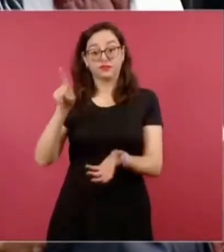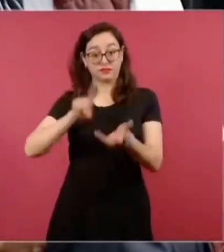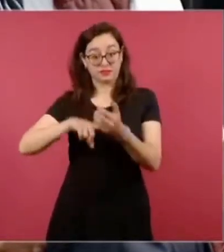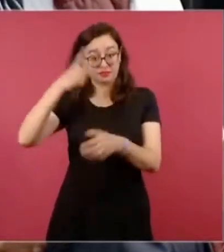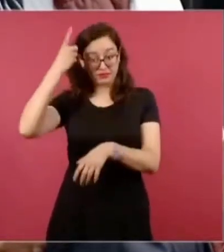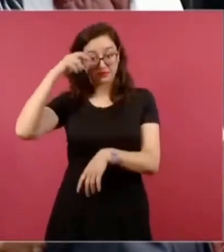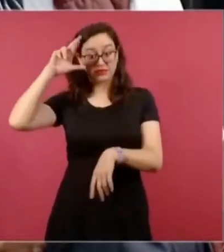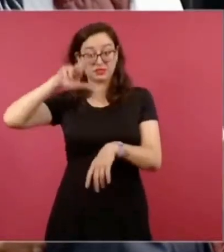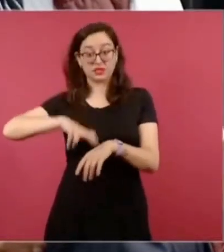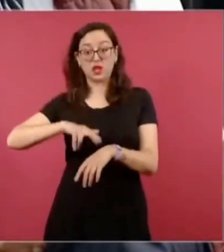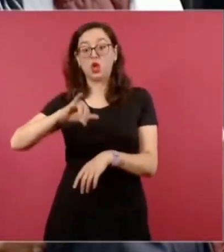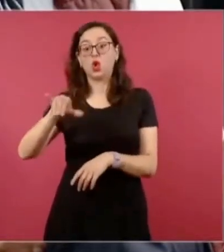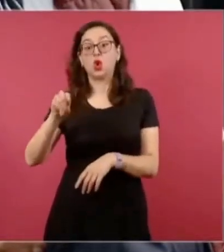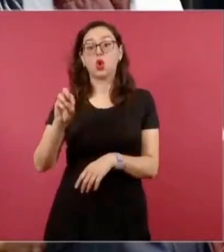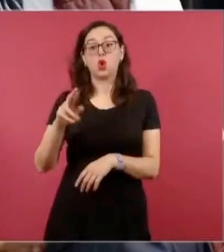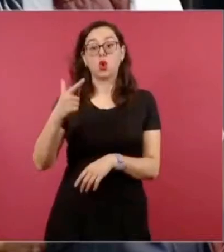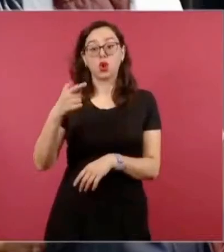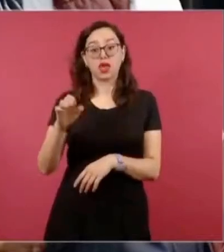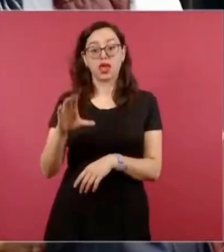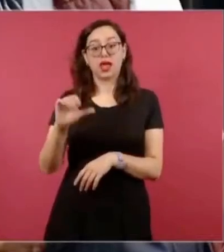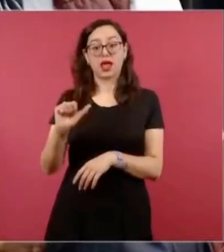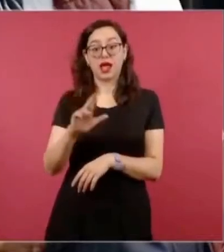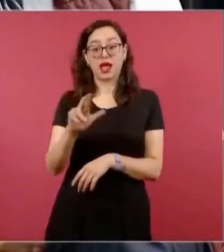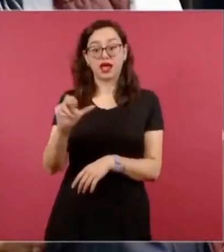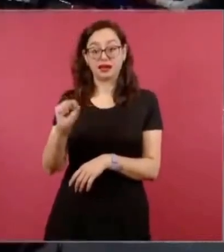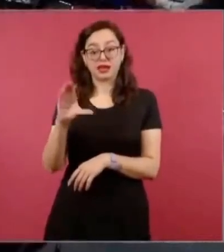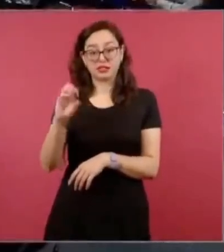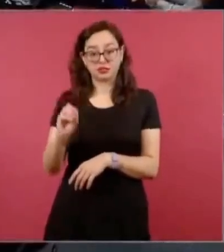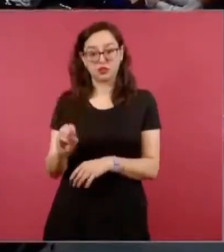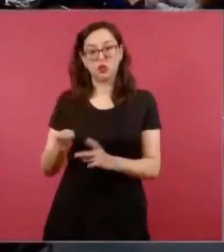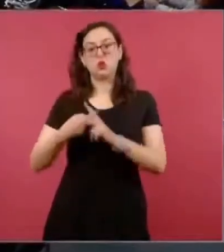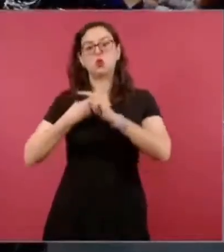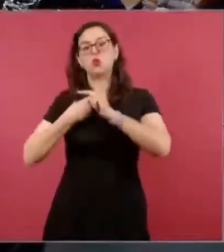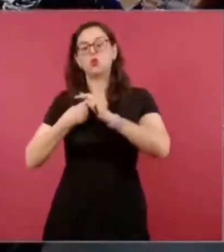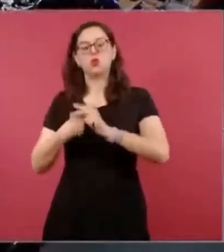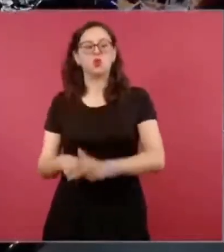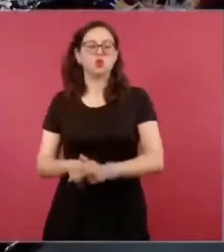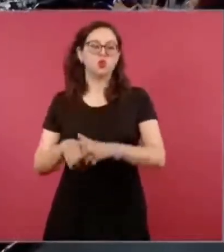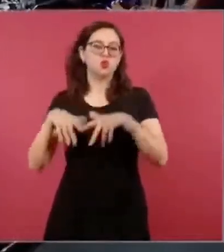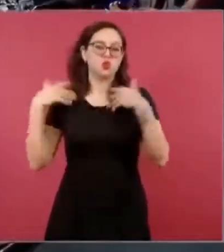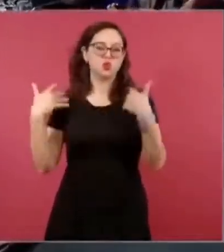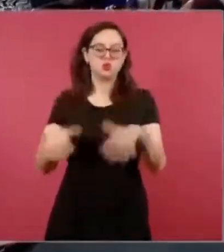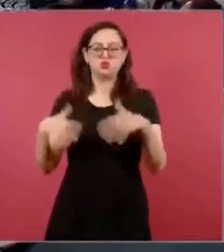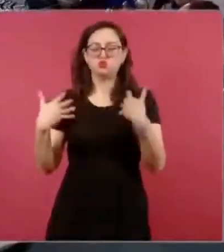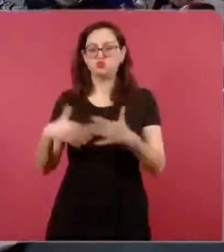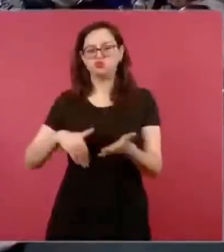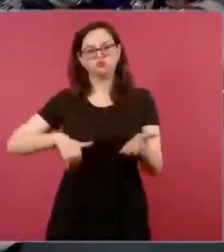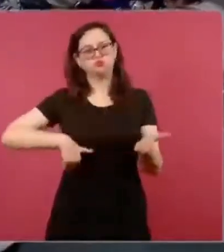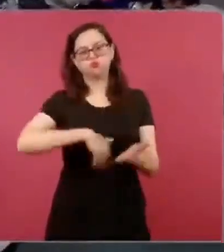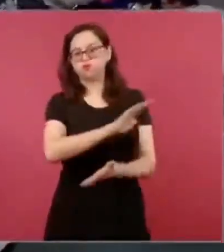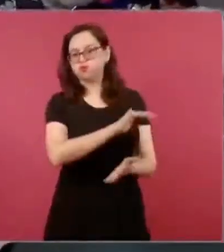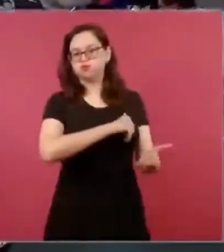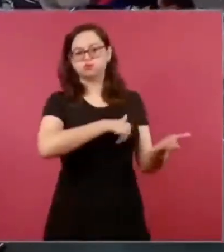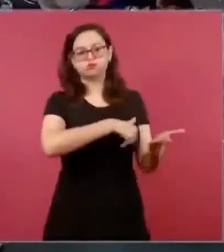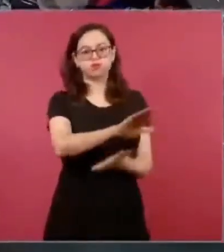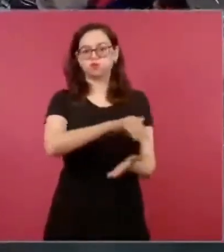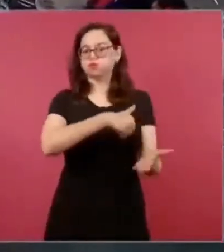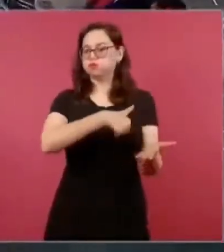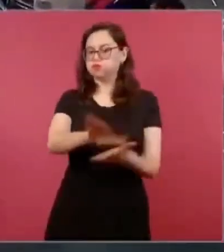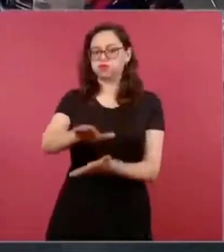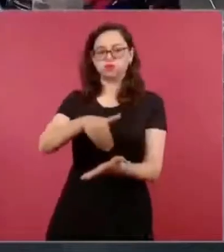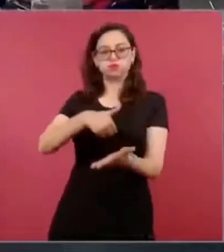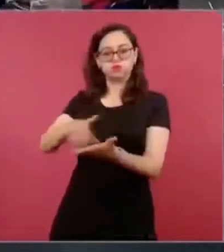la dirección de la empresa, comenzó un proceso de liquidación masivo de